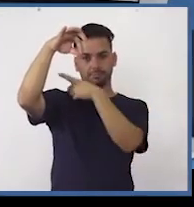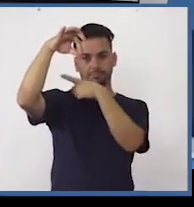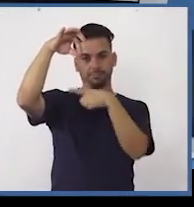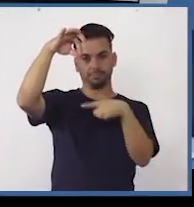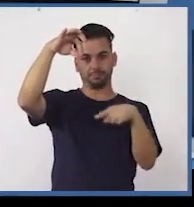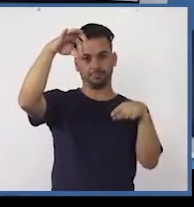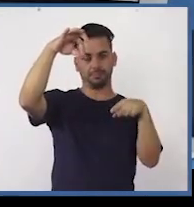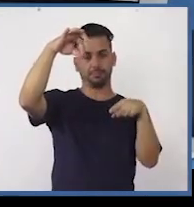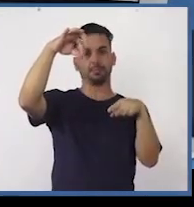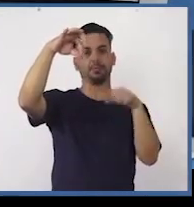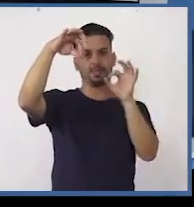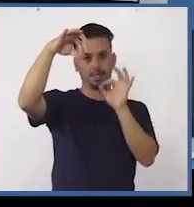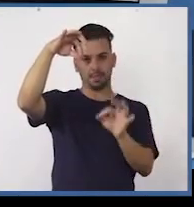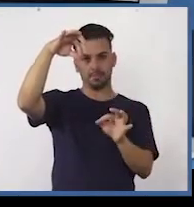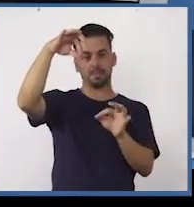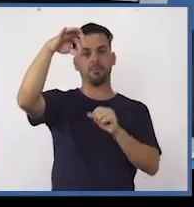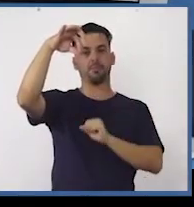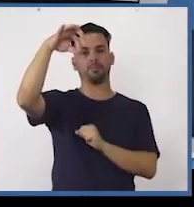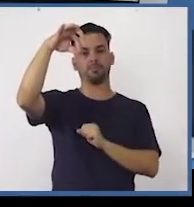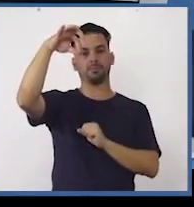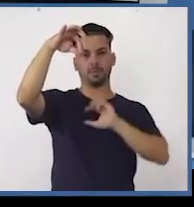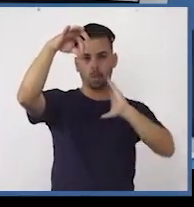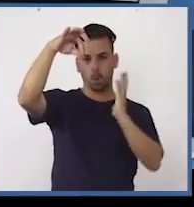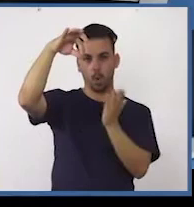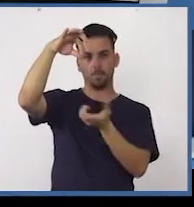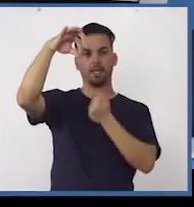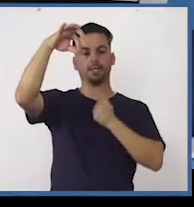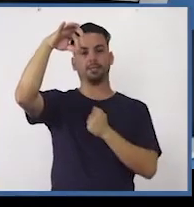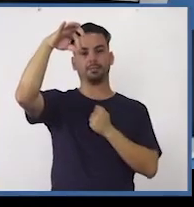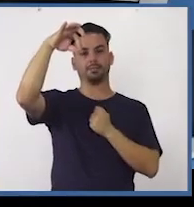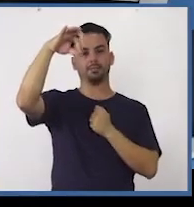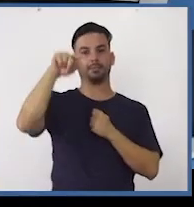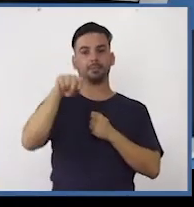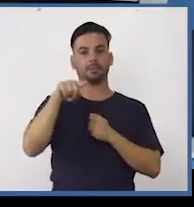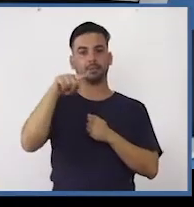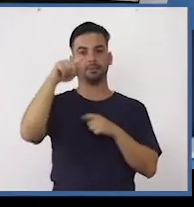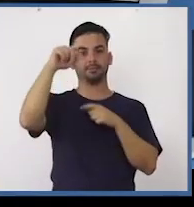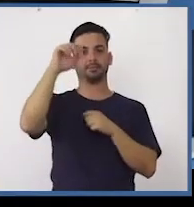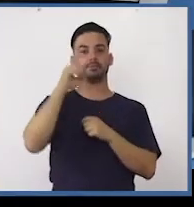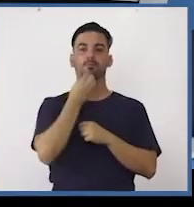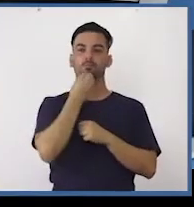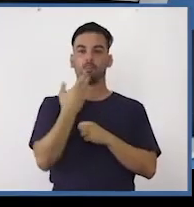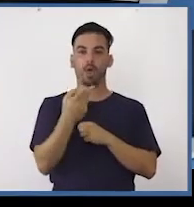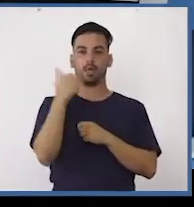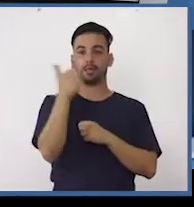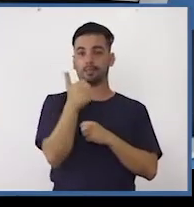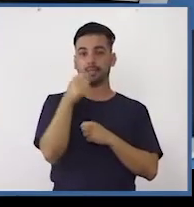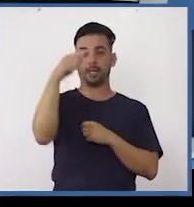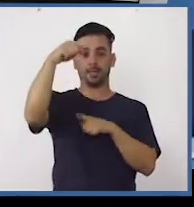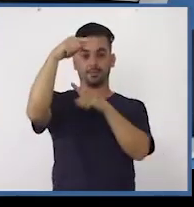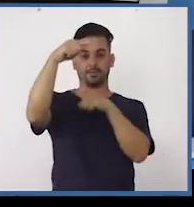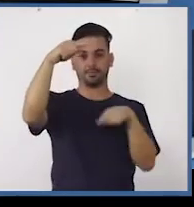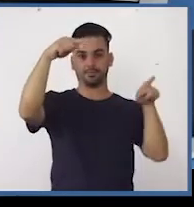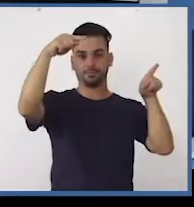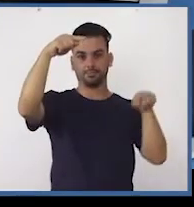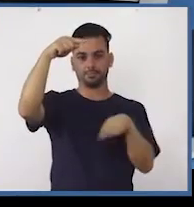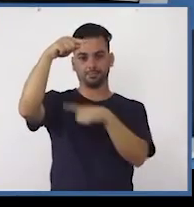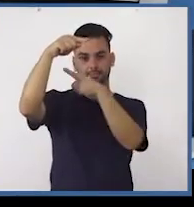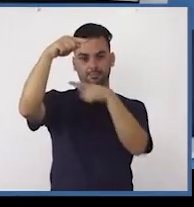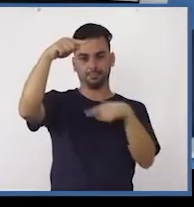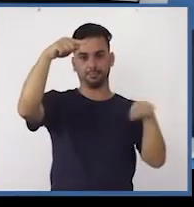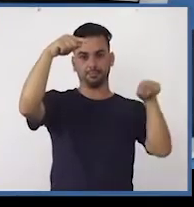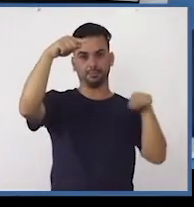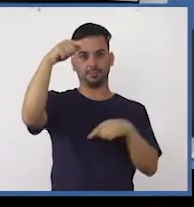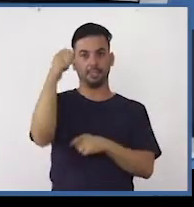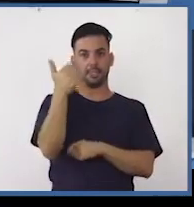es que realiza una oscilación completa. Por lo tanto, él hizo esto 10 veces y lo hizo en un periodo de tiempo ¿de